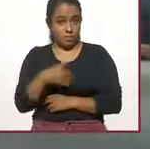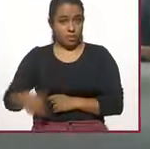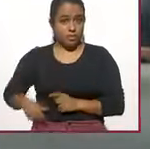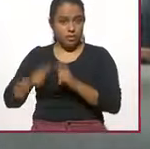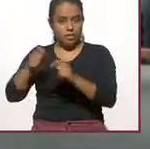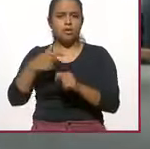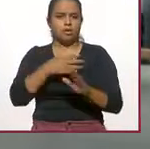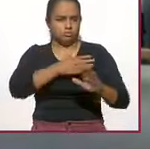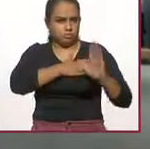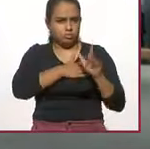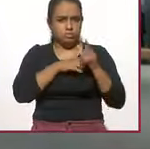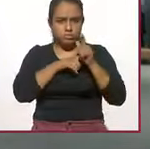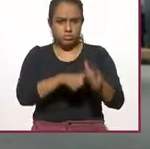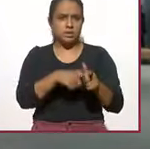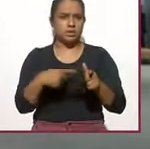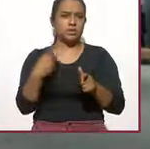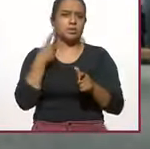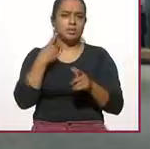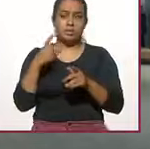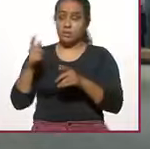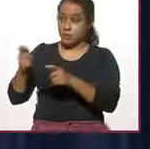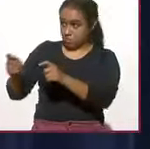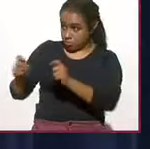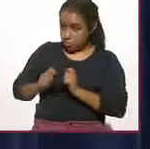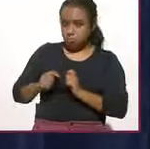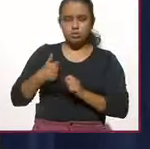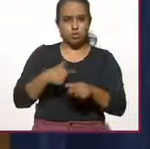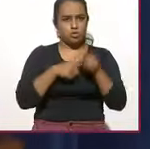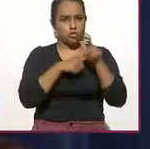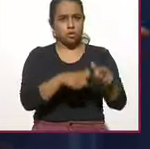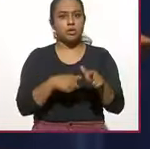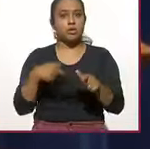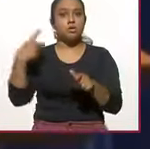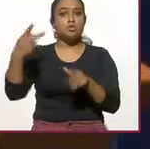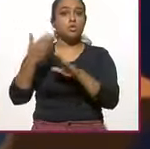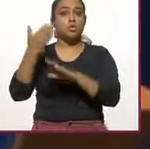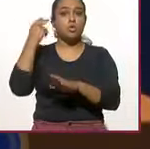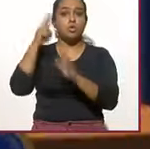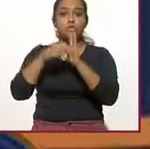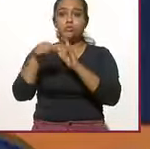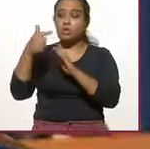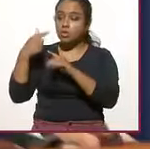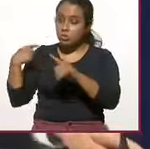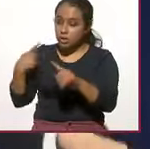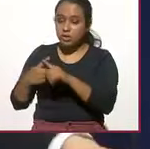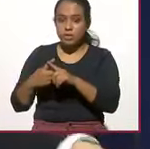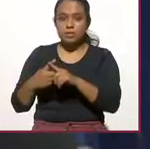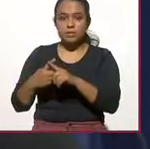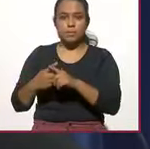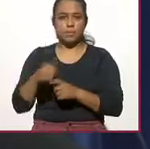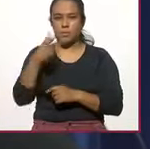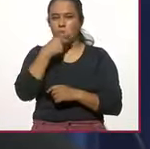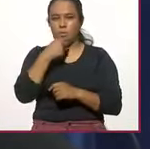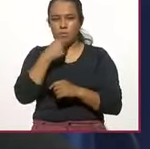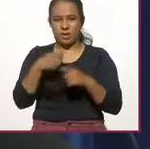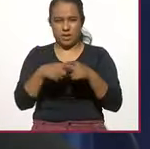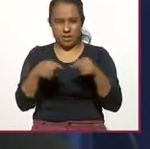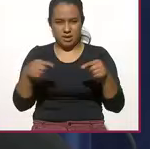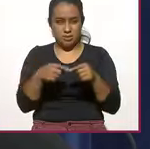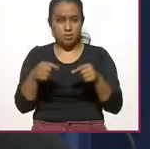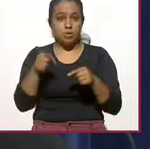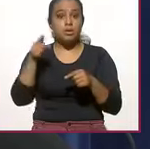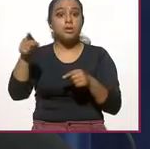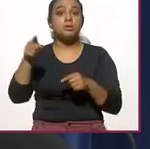ministro prometió continuar con la política de su predecesor, quien ocupaba el poder desde finales de 2012. El nuevo primer japonés anunció que